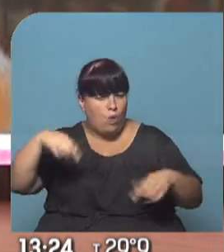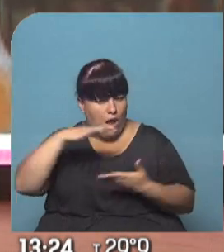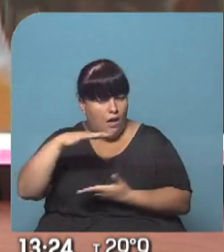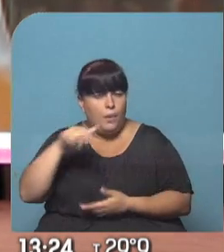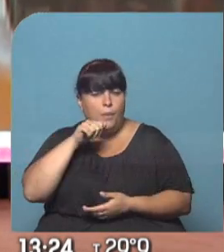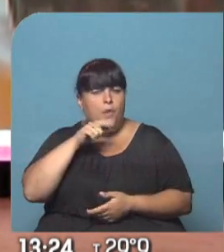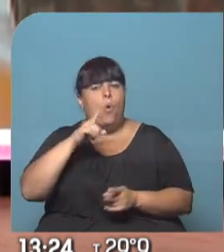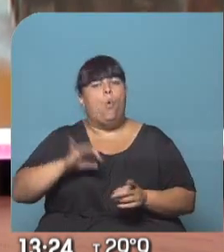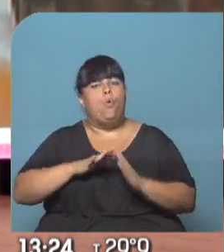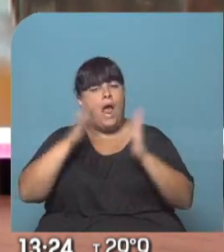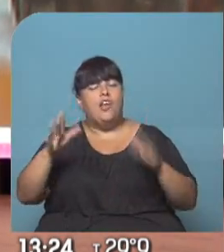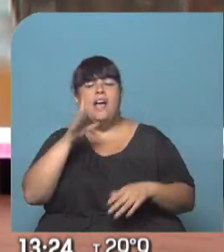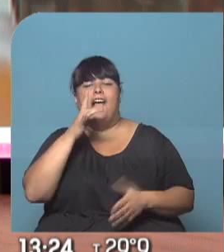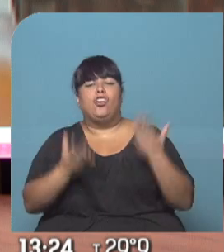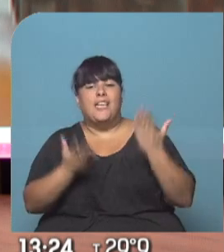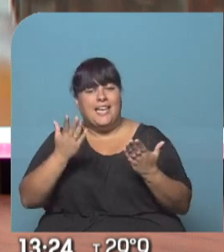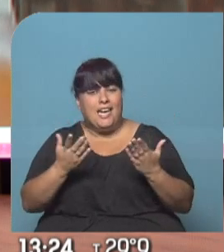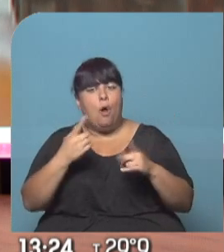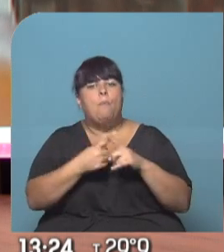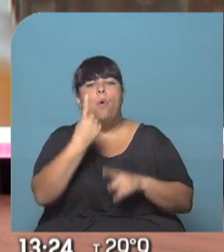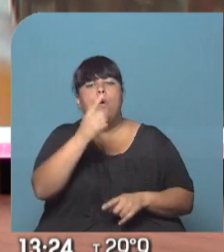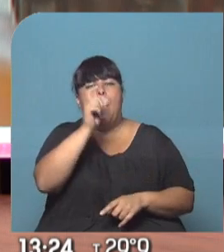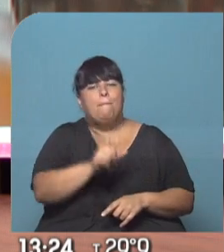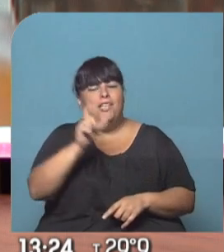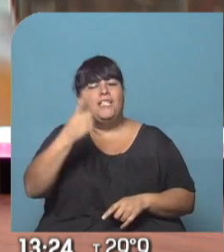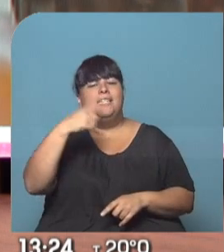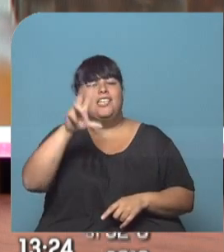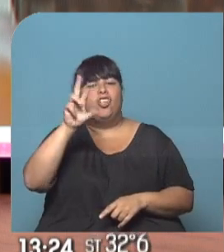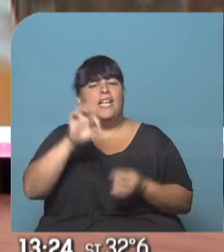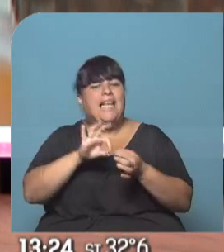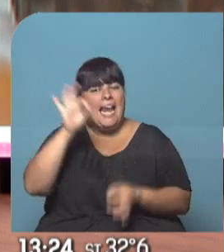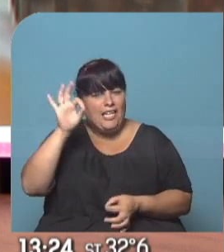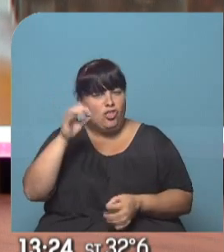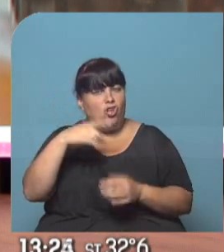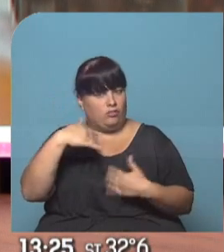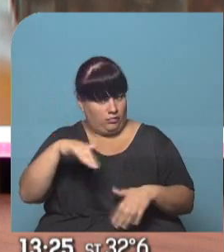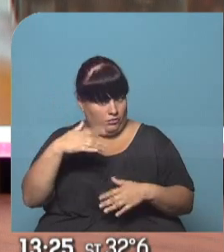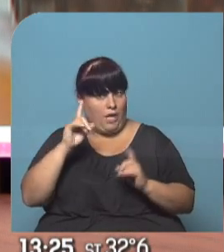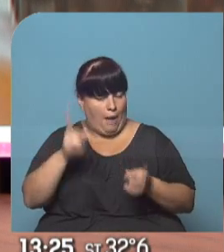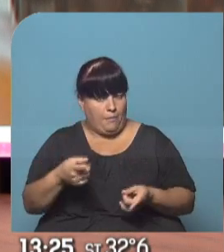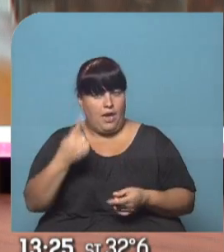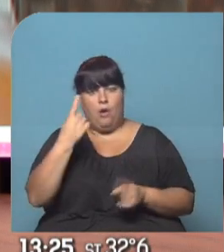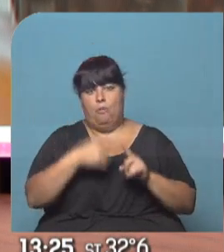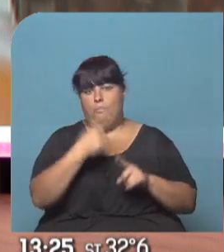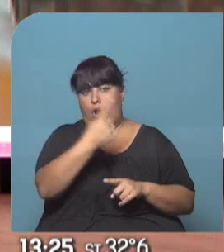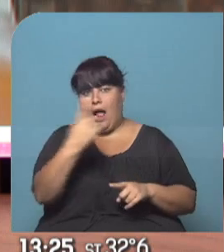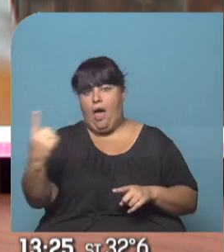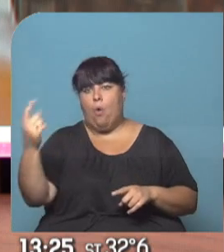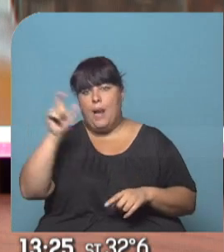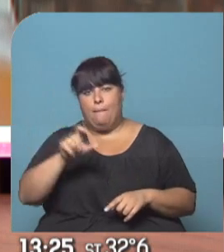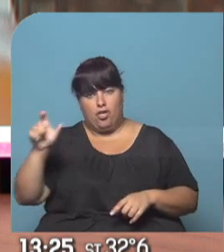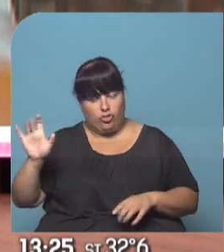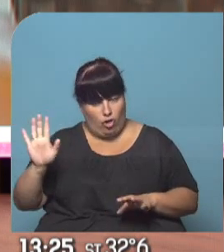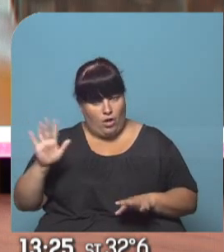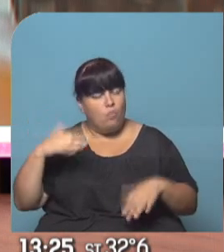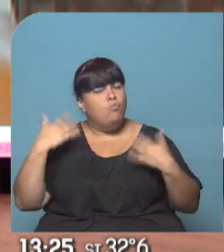el año con unos 14 kilos per cápita y más de 130 litros largos también en el consumo por cada habitante